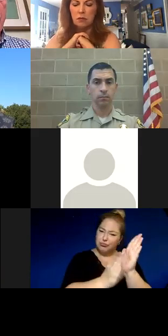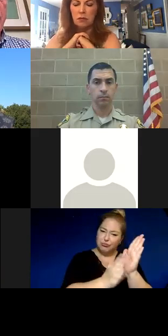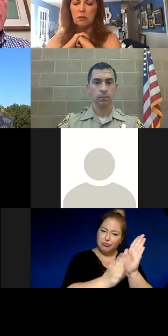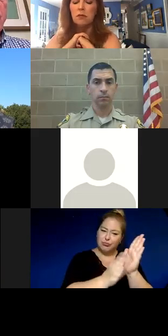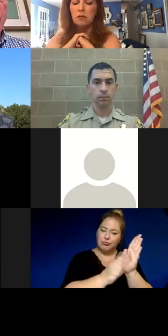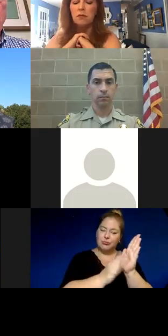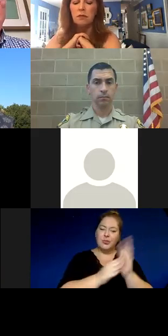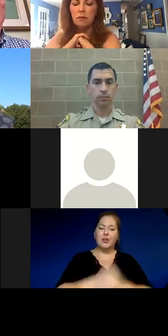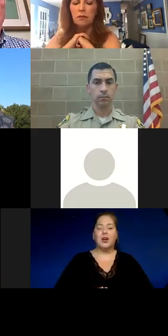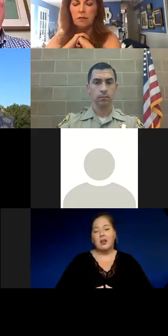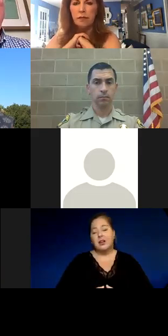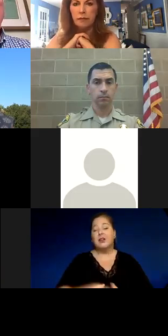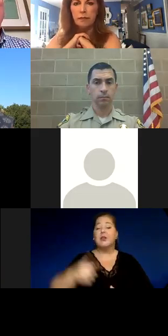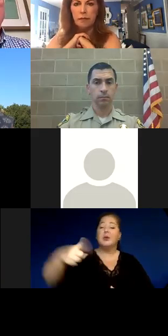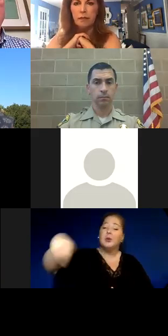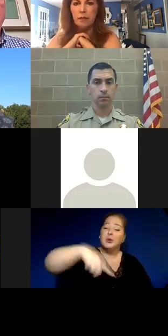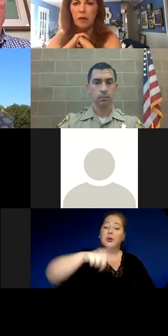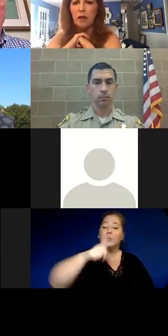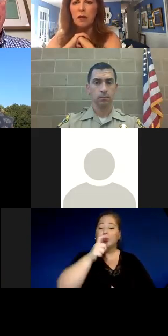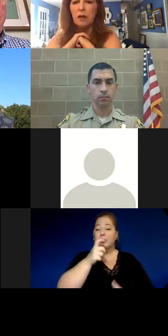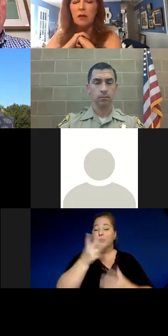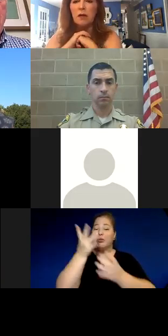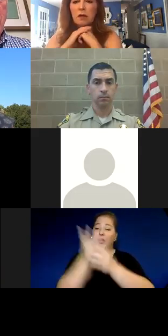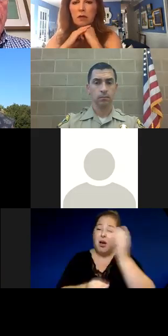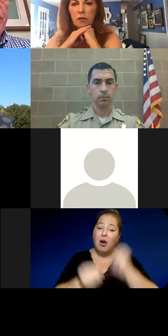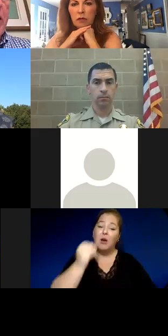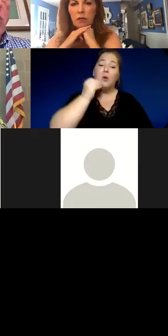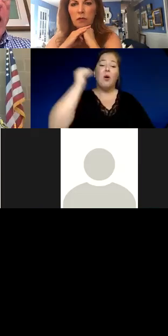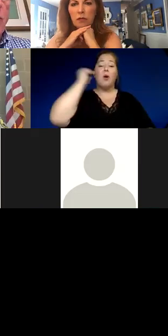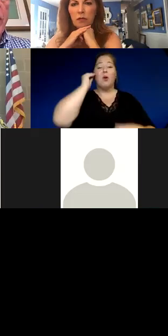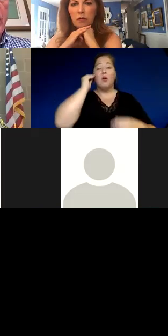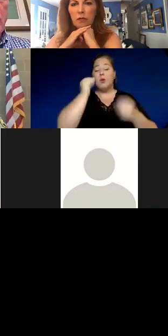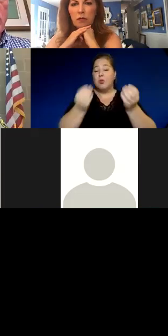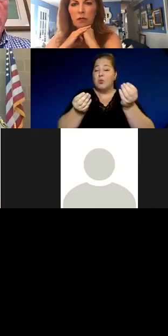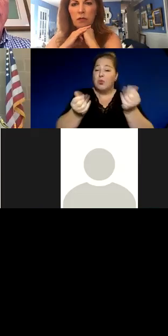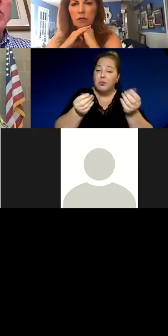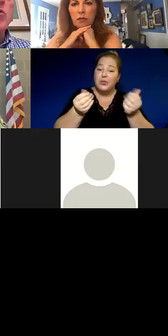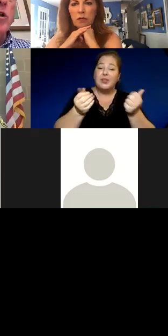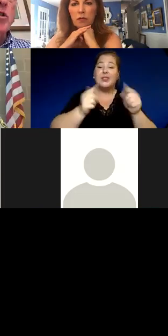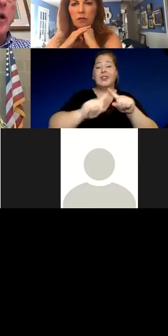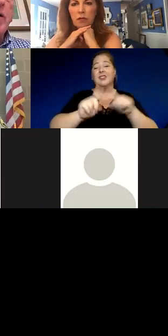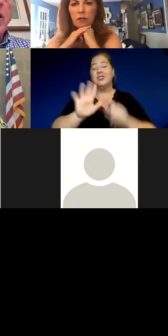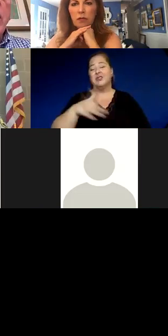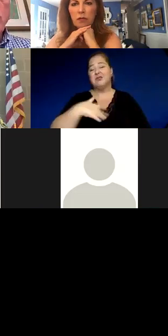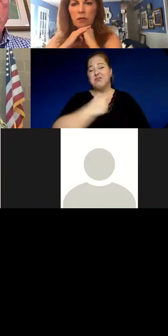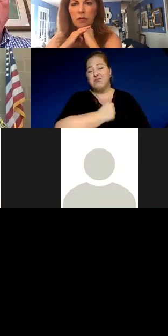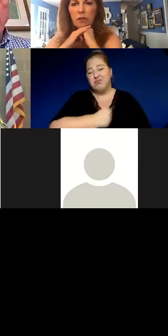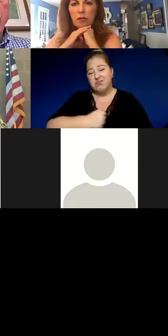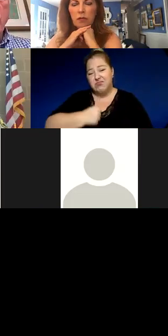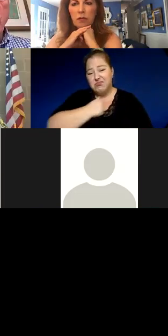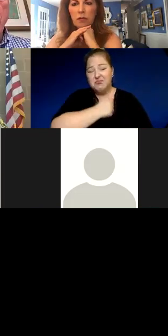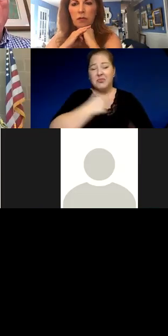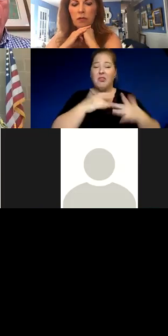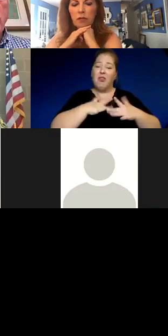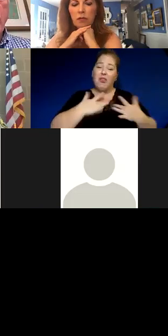todos quienes han perdido sus propiedades. Es de nuevo una gran inconveniencia y nuevamente